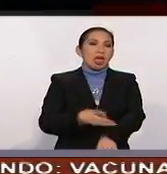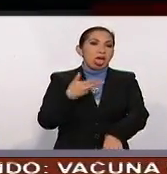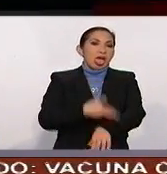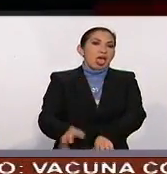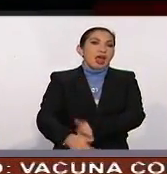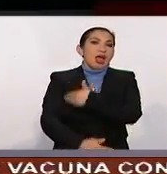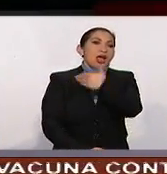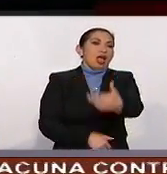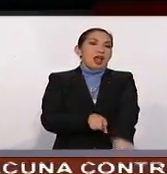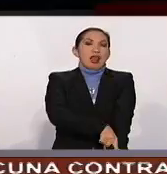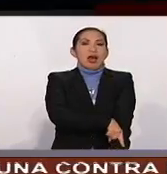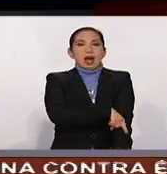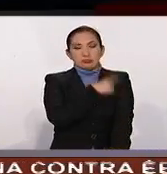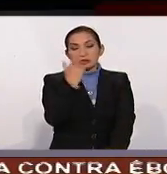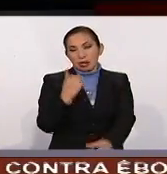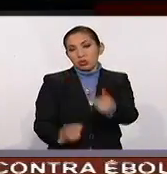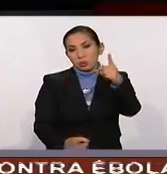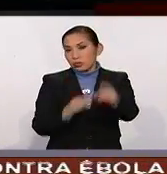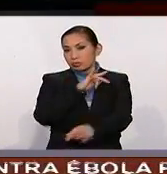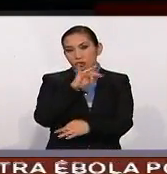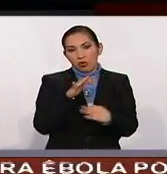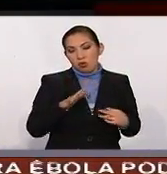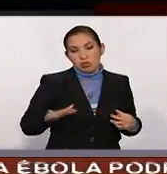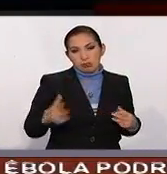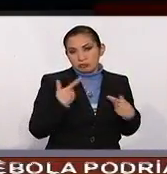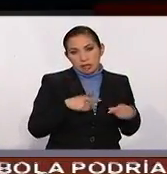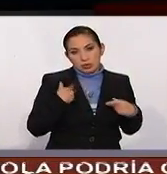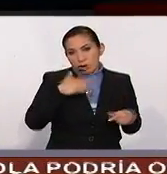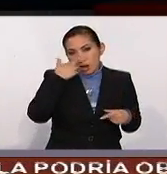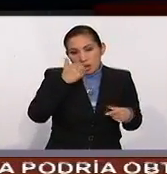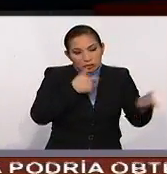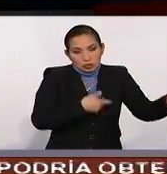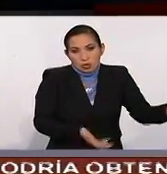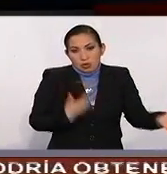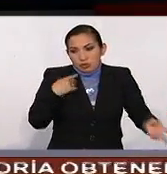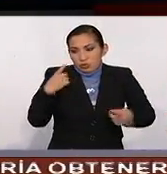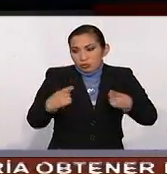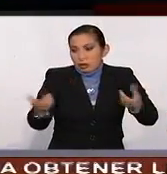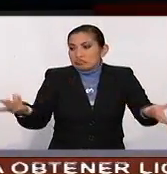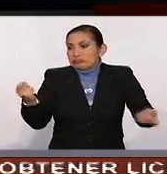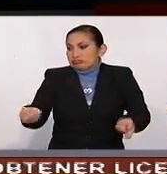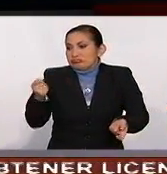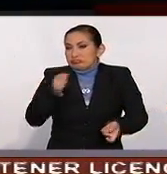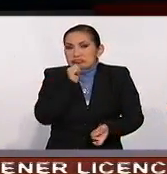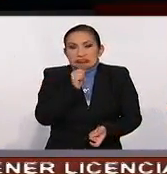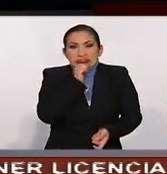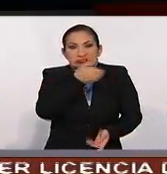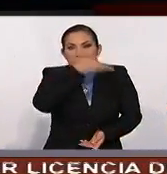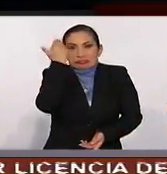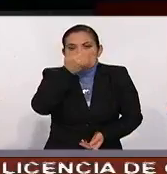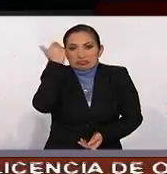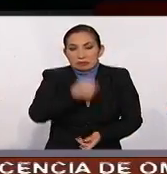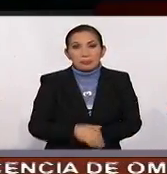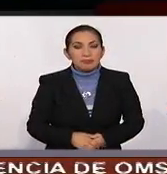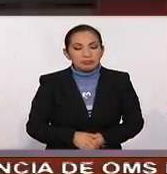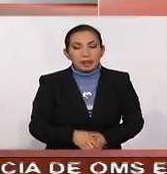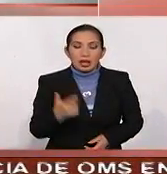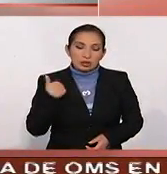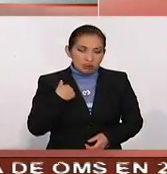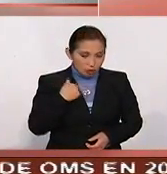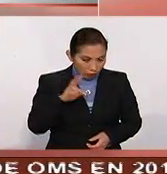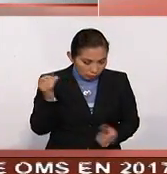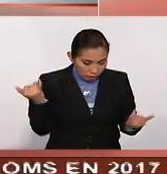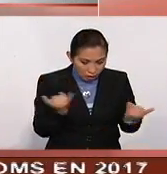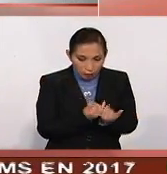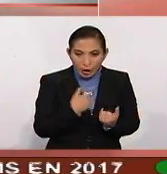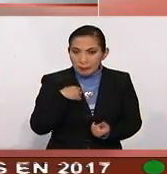son cuestionamientos que nos hacemos todos los habitantes de la Ciudad de México. Y que yo comparto plenamente,